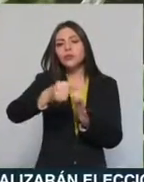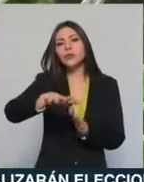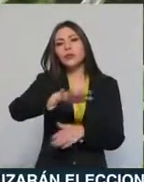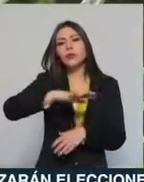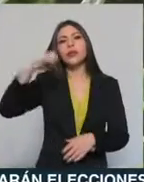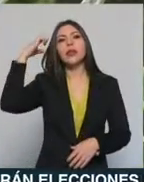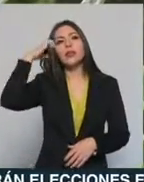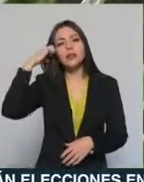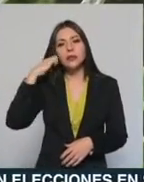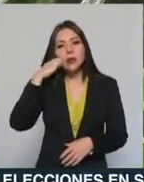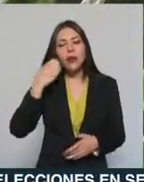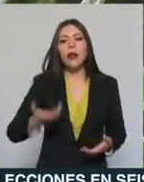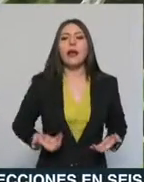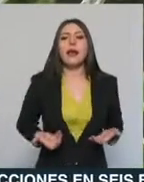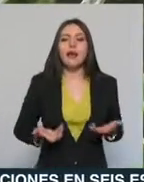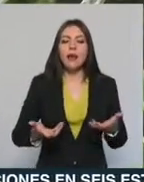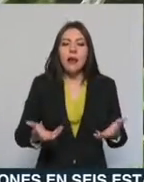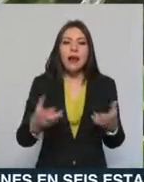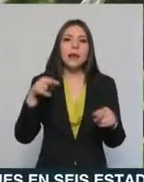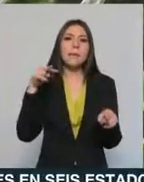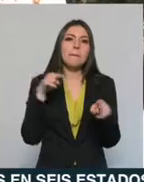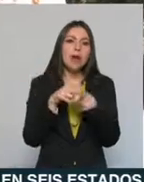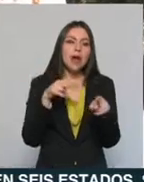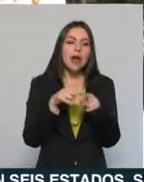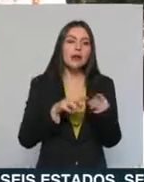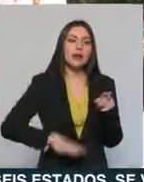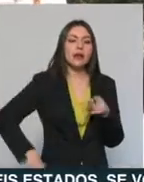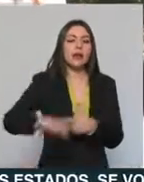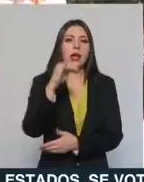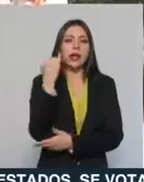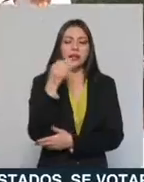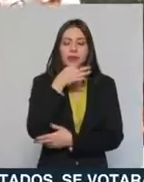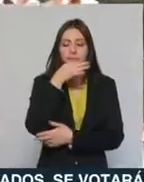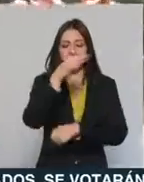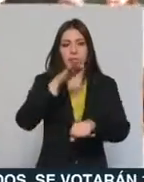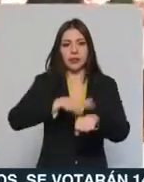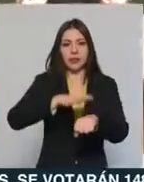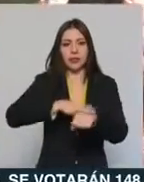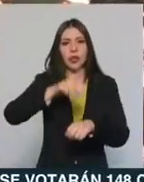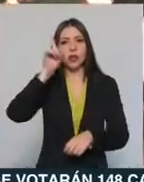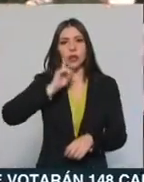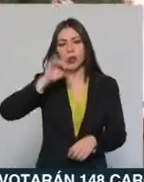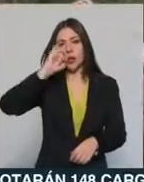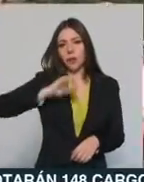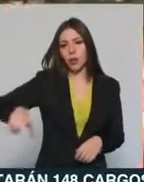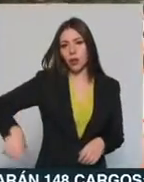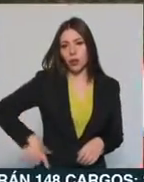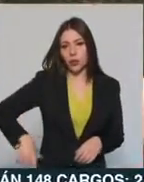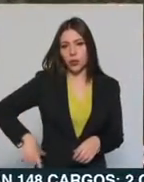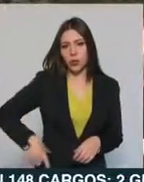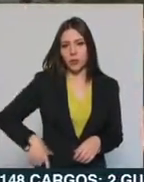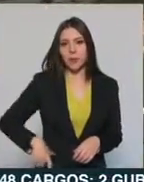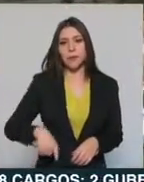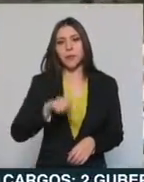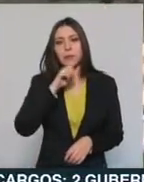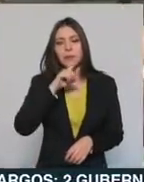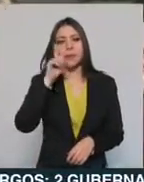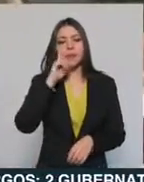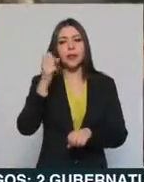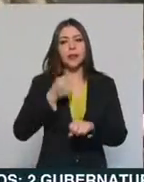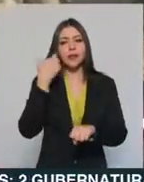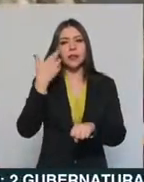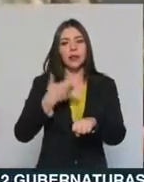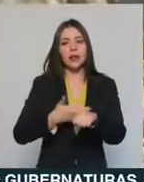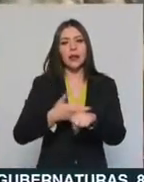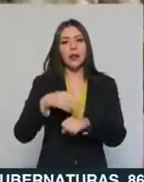estacionamientos, avenidas, calles, parques y jardines. Así fue anunciado por la jefa de gobierno Claudia Sheinbaum y la secretaria de Medio